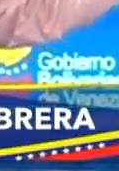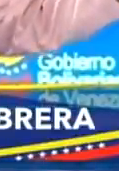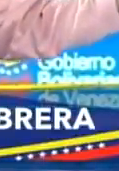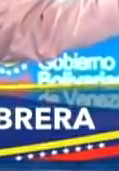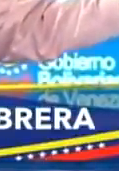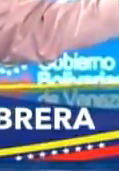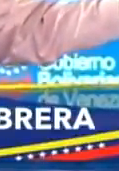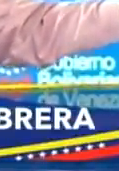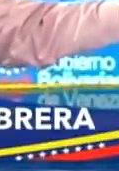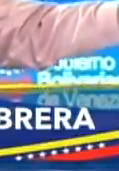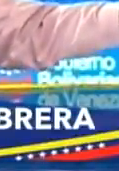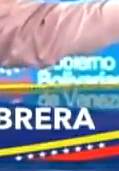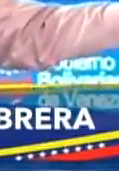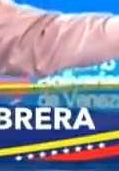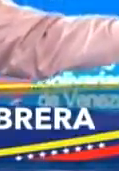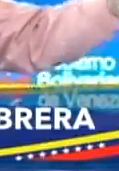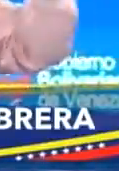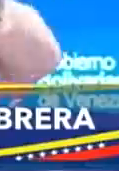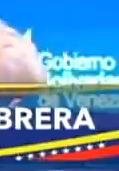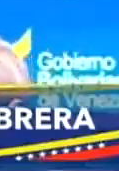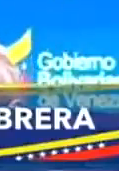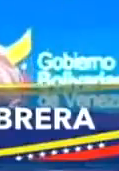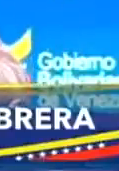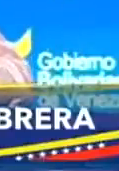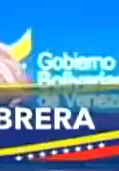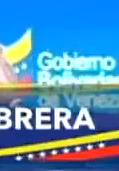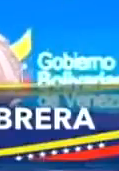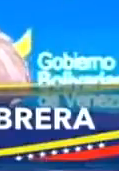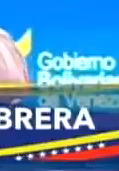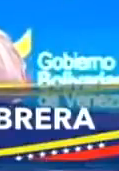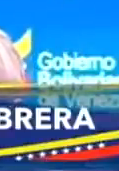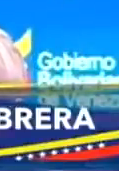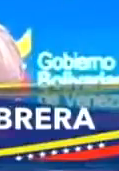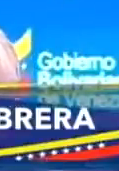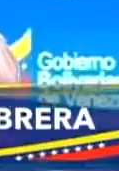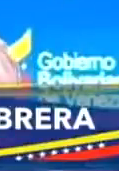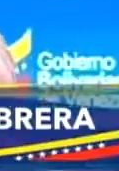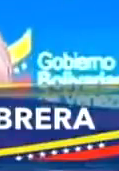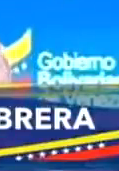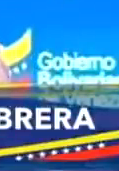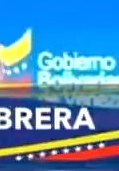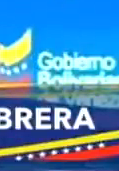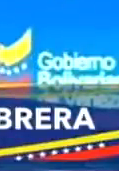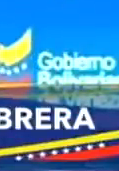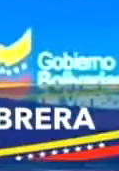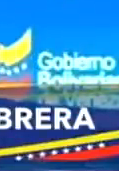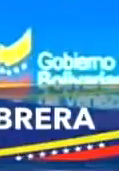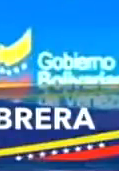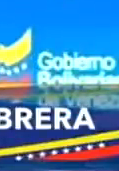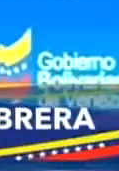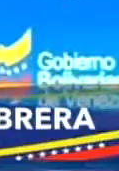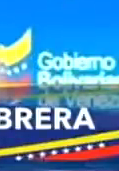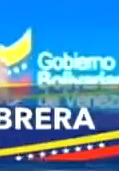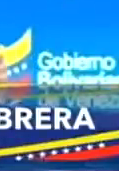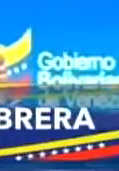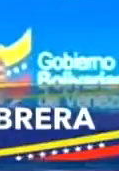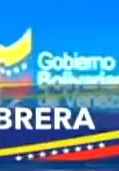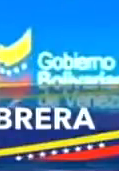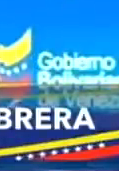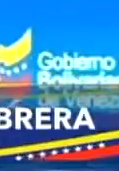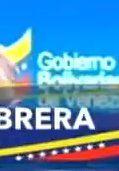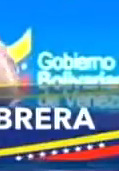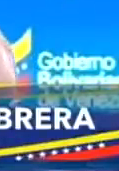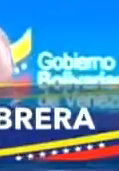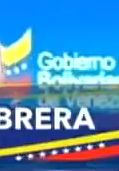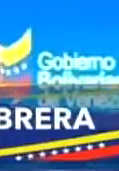producir petróleo para producir gas y para darle estabilidad petrolera y gasífera al mundo